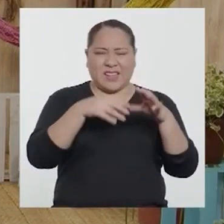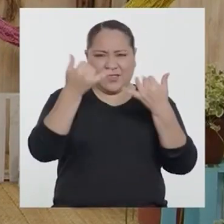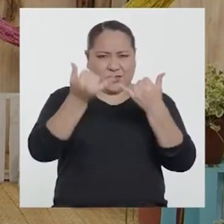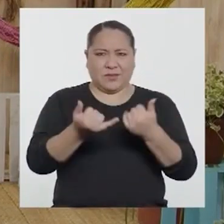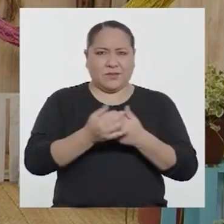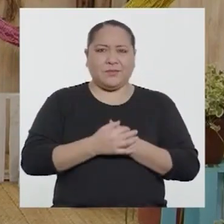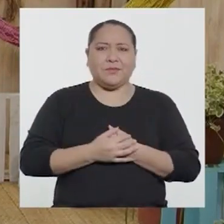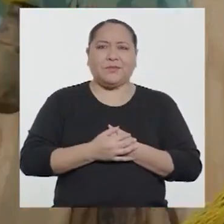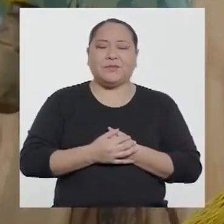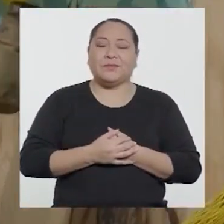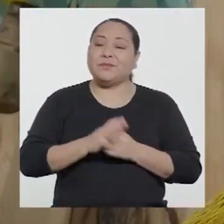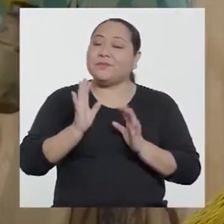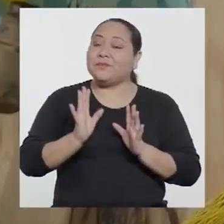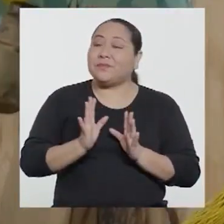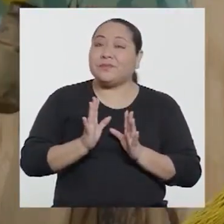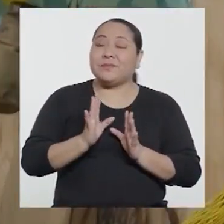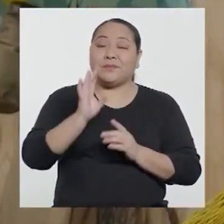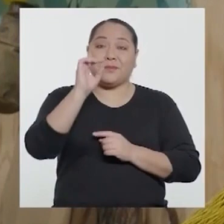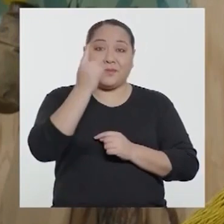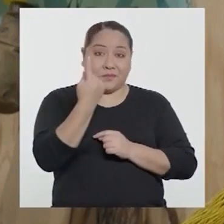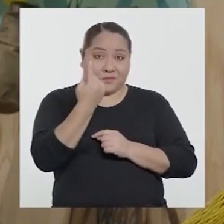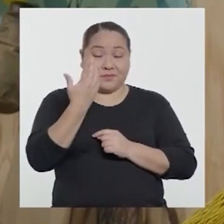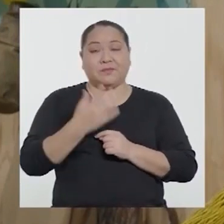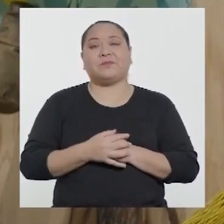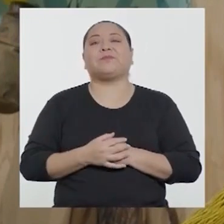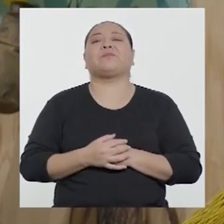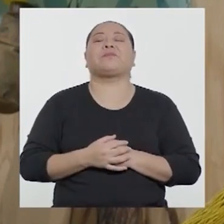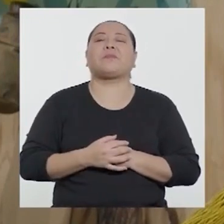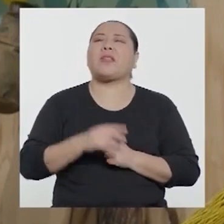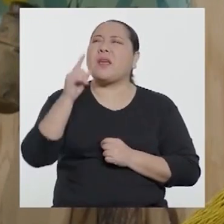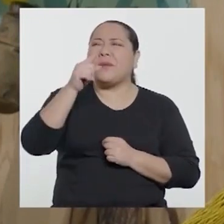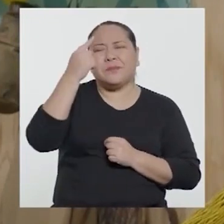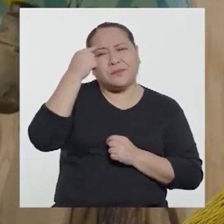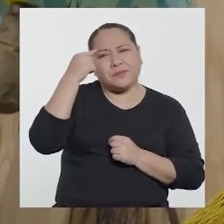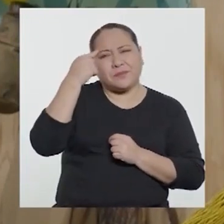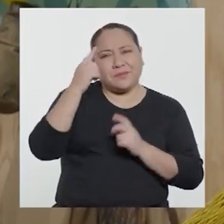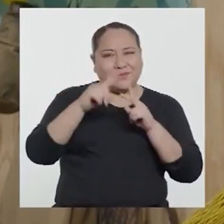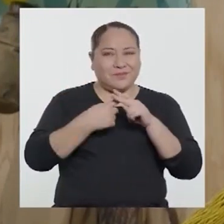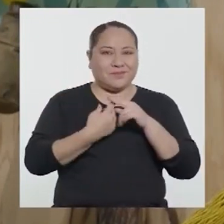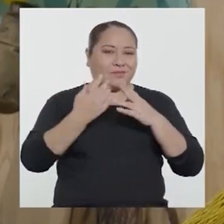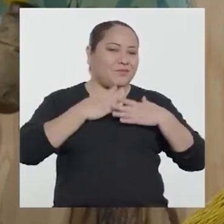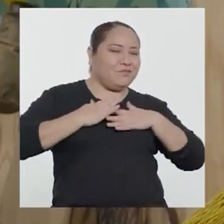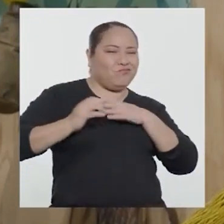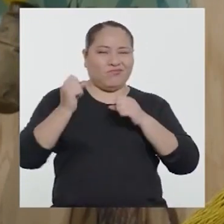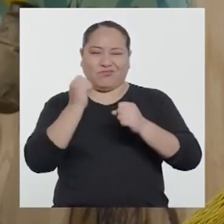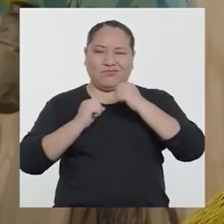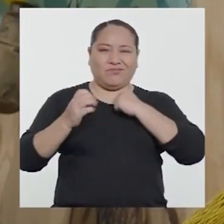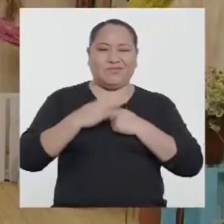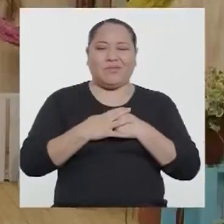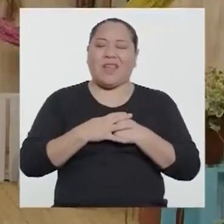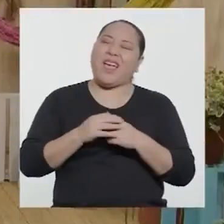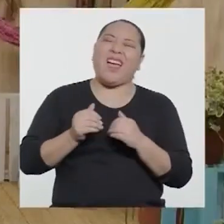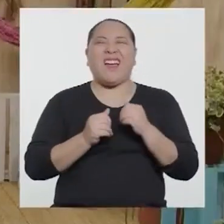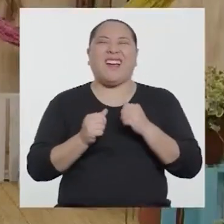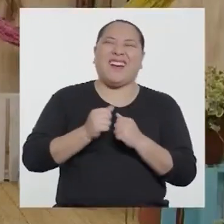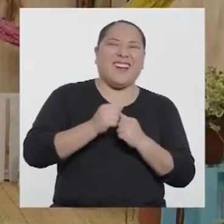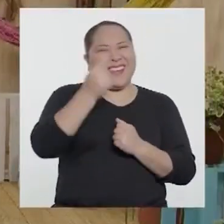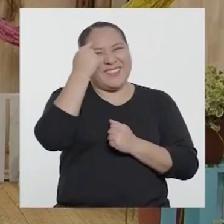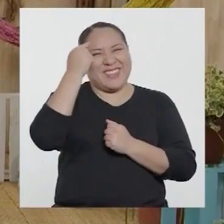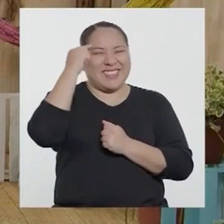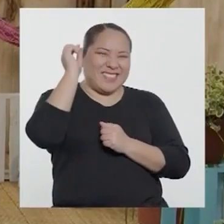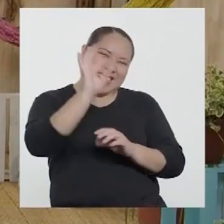hoy? Pues, primero lo primero. ¿Qué tal si empezamos moviendo un poco nuestro cuerpo? Me